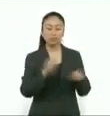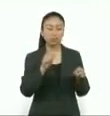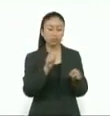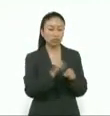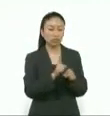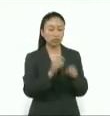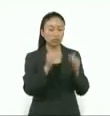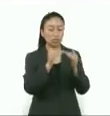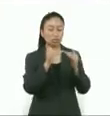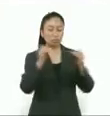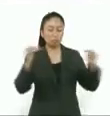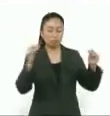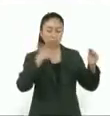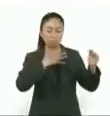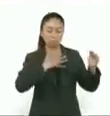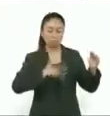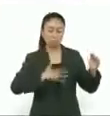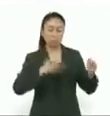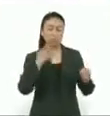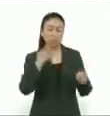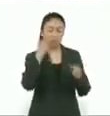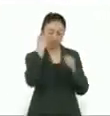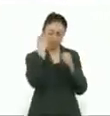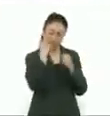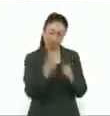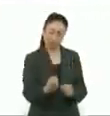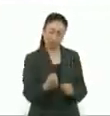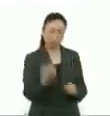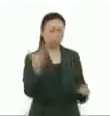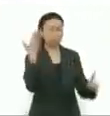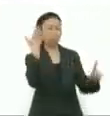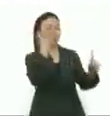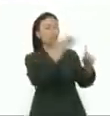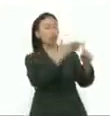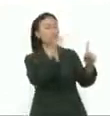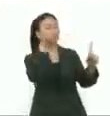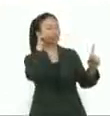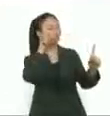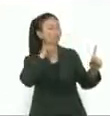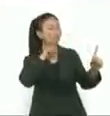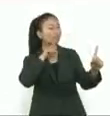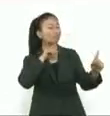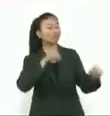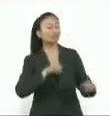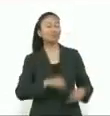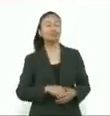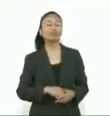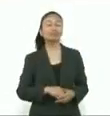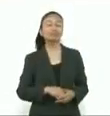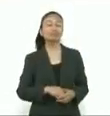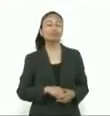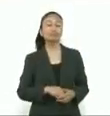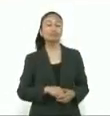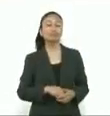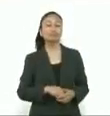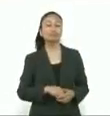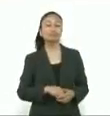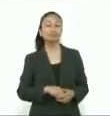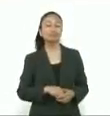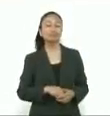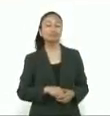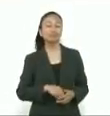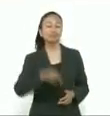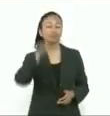justa. Esa es la lucha de las mujeres. La paz para